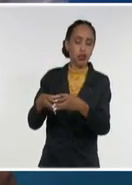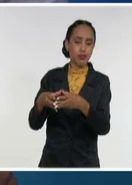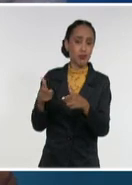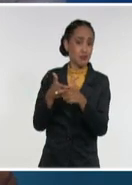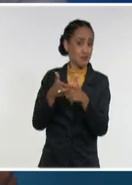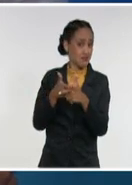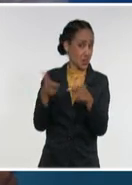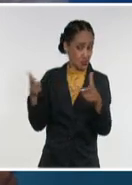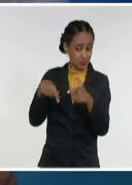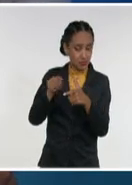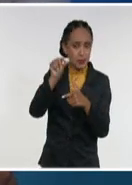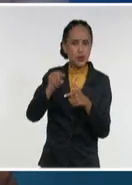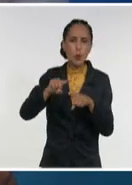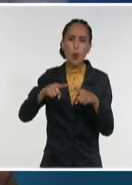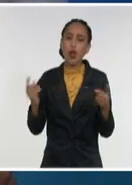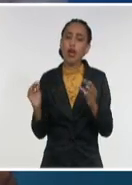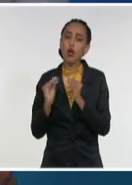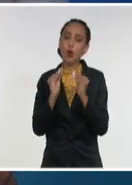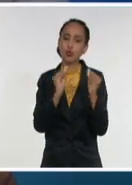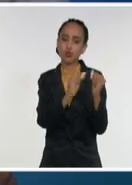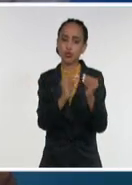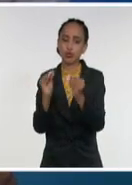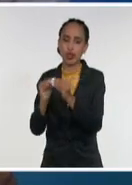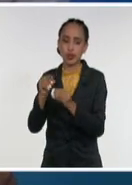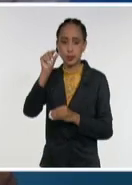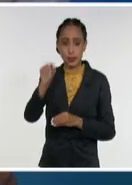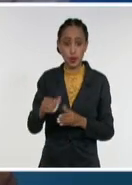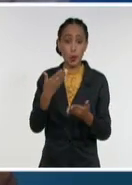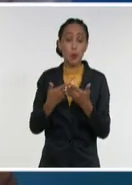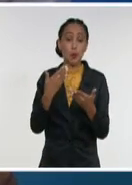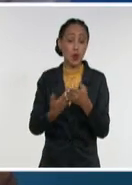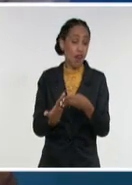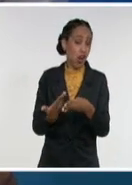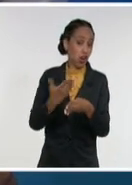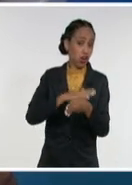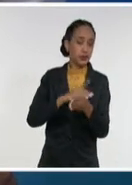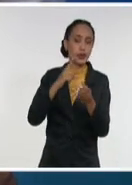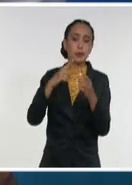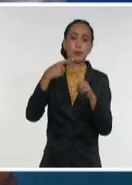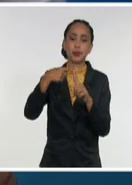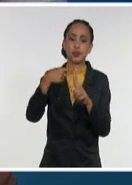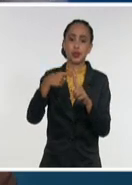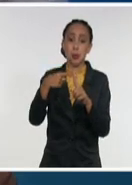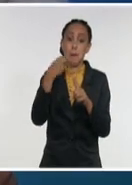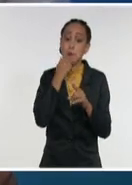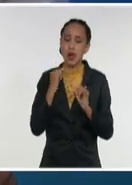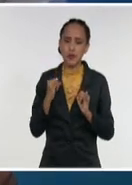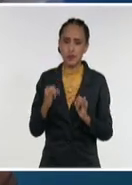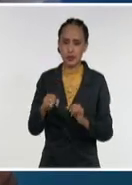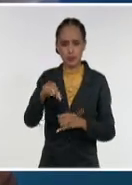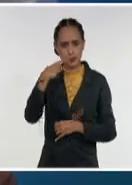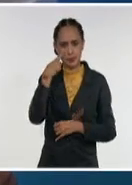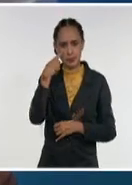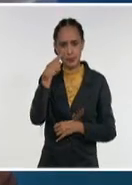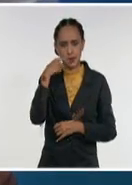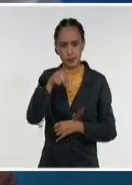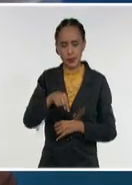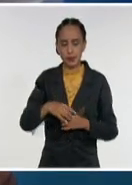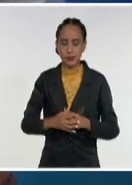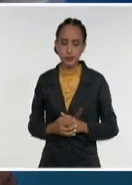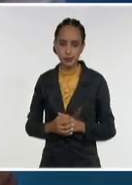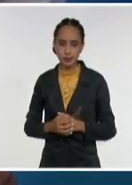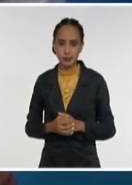de ellos por ser contactos de pacientes con PCR positivo. Para ofrecer más detalles sobre este tema, invitamos a nuestro